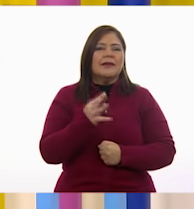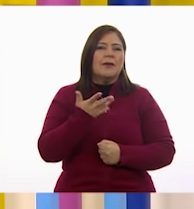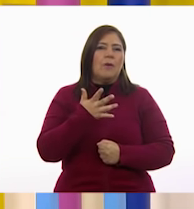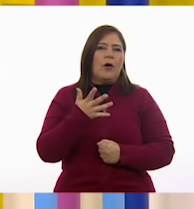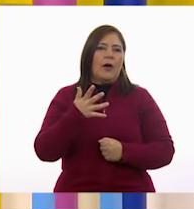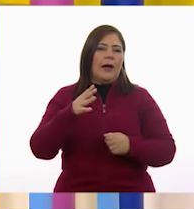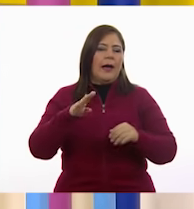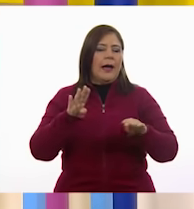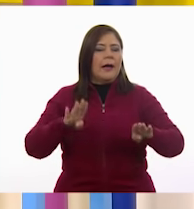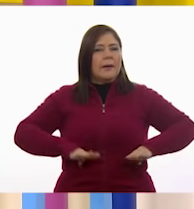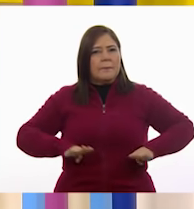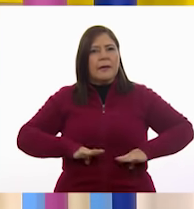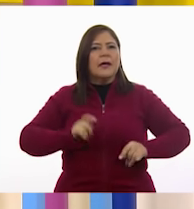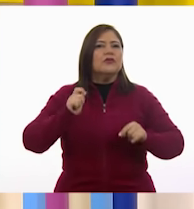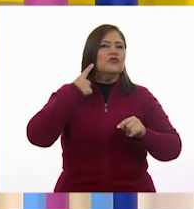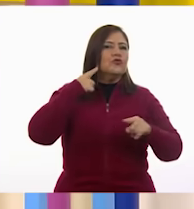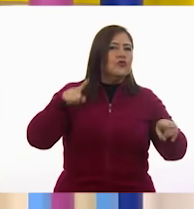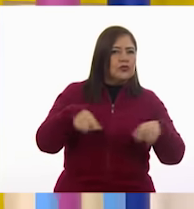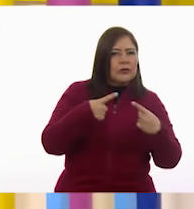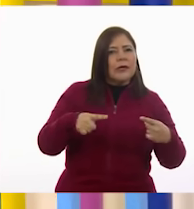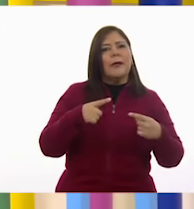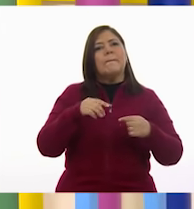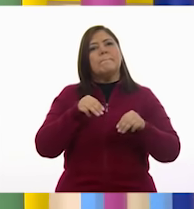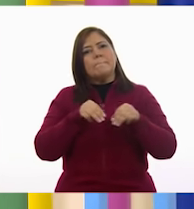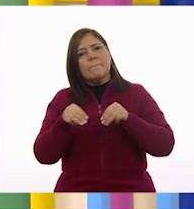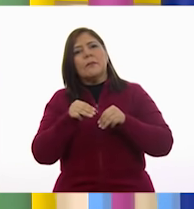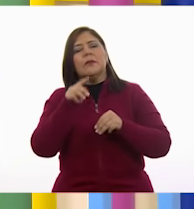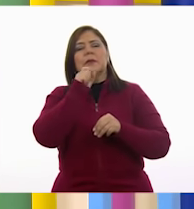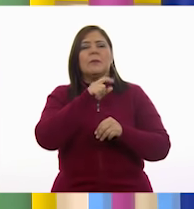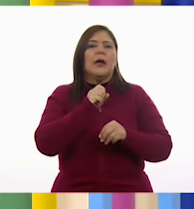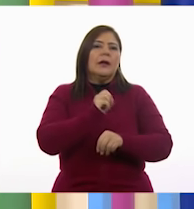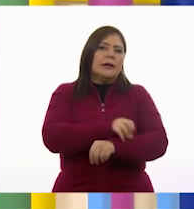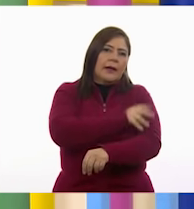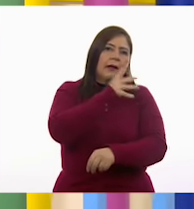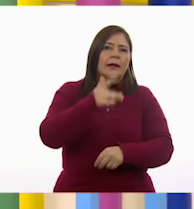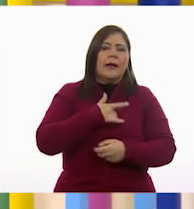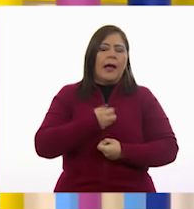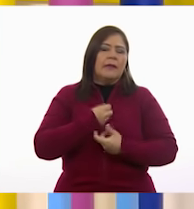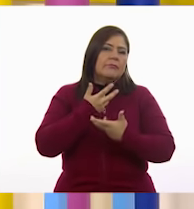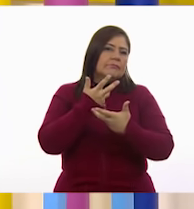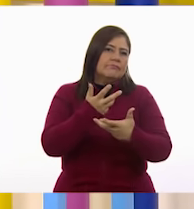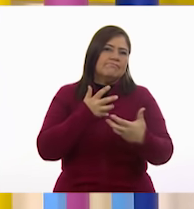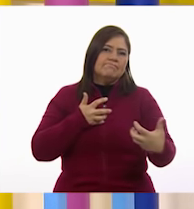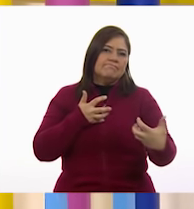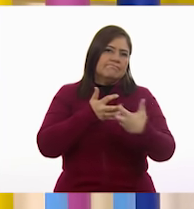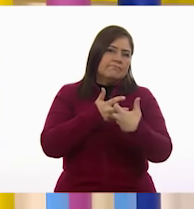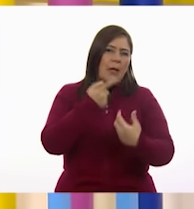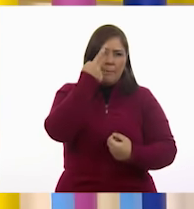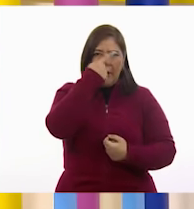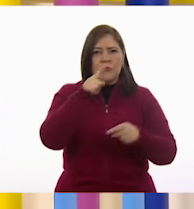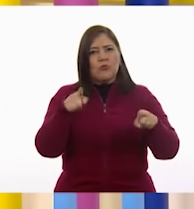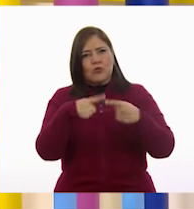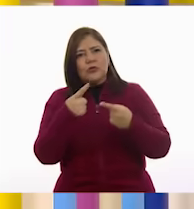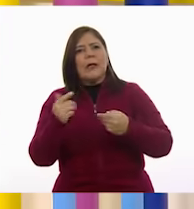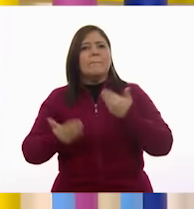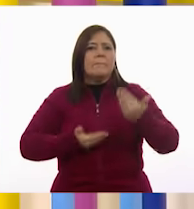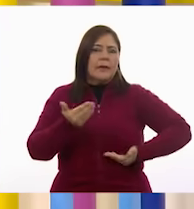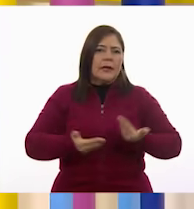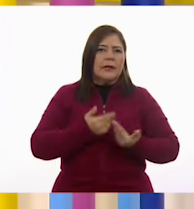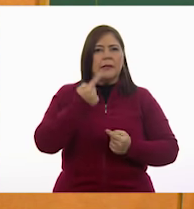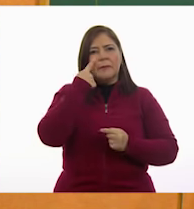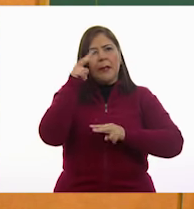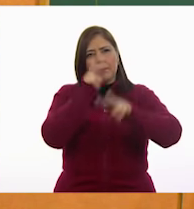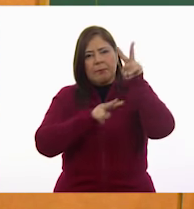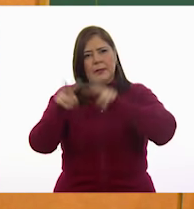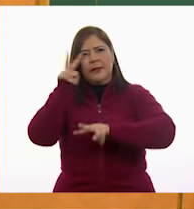cualidades del sonido, del movimiento mismo y sobre todo expresar nuestras sensaciones y emociones al producir actividades de música, danza y artes visuales.